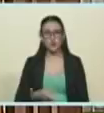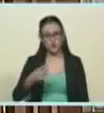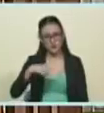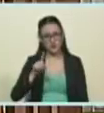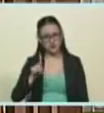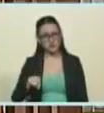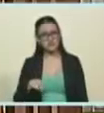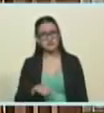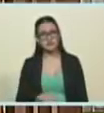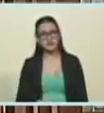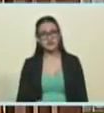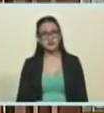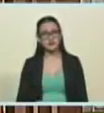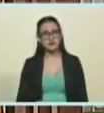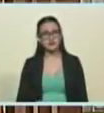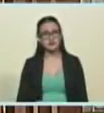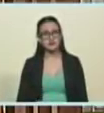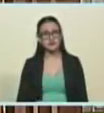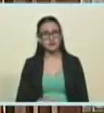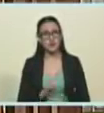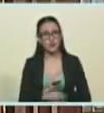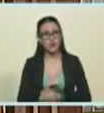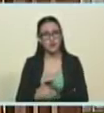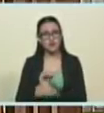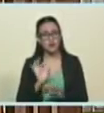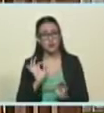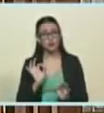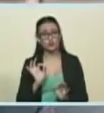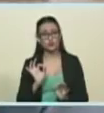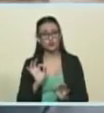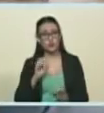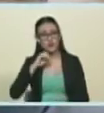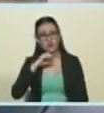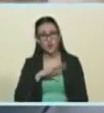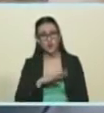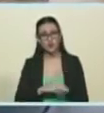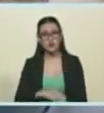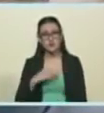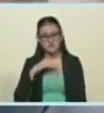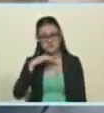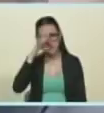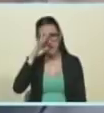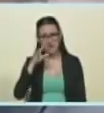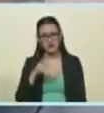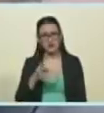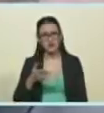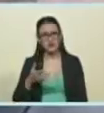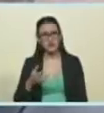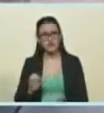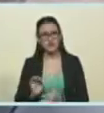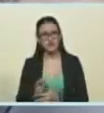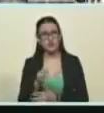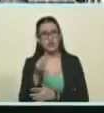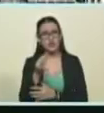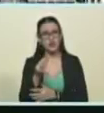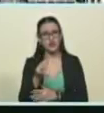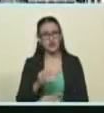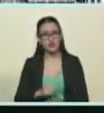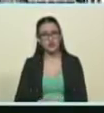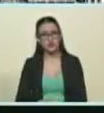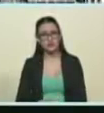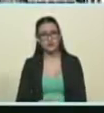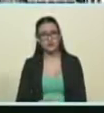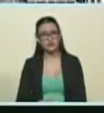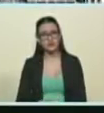Democrática, cuidan mucho sus raíces. Mi padre fue fundador de Acción Democrática, humildemente.